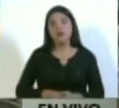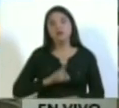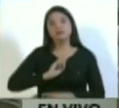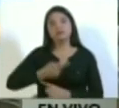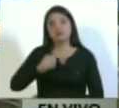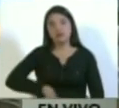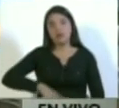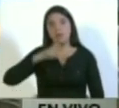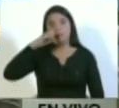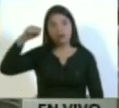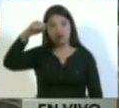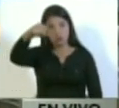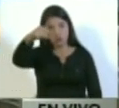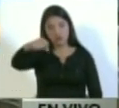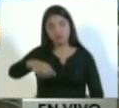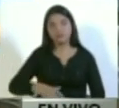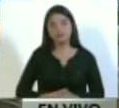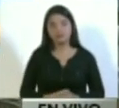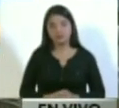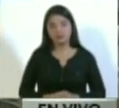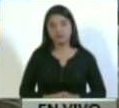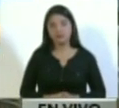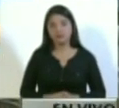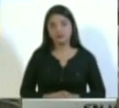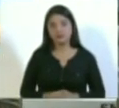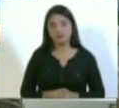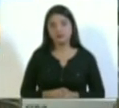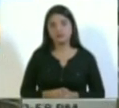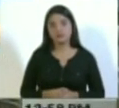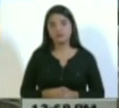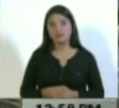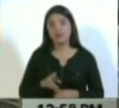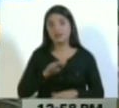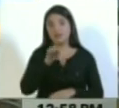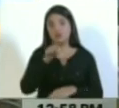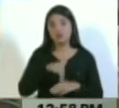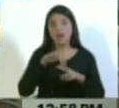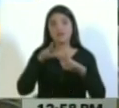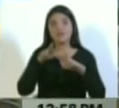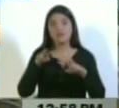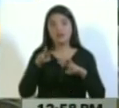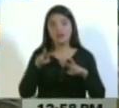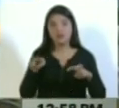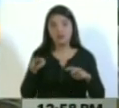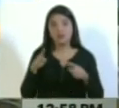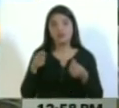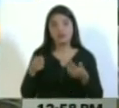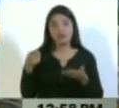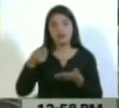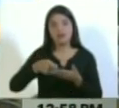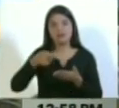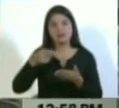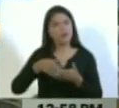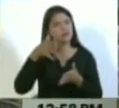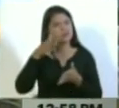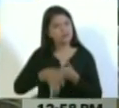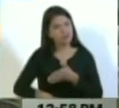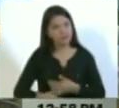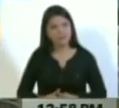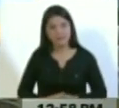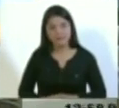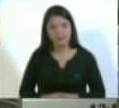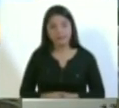presidente Nicolás Maduro, la Unidad Nacional de Investigación Financiera. ¿Qué se trata eso?